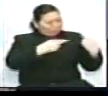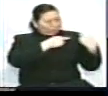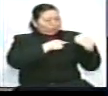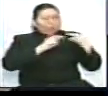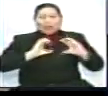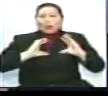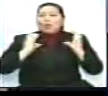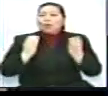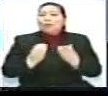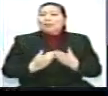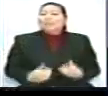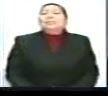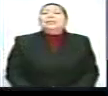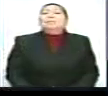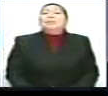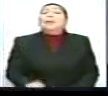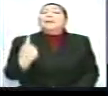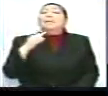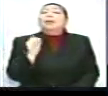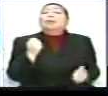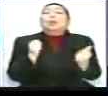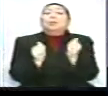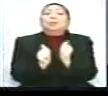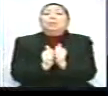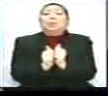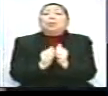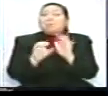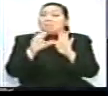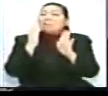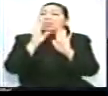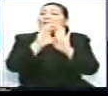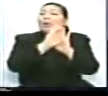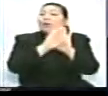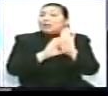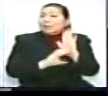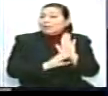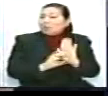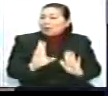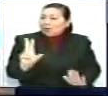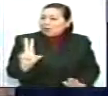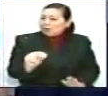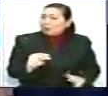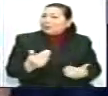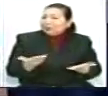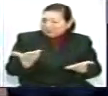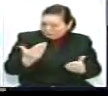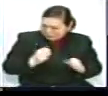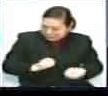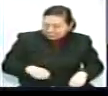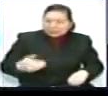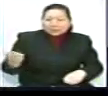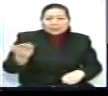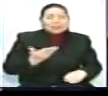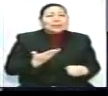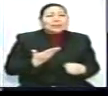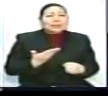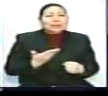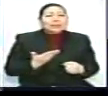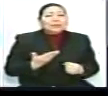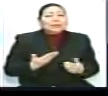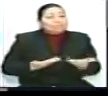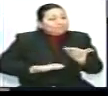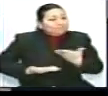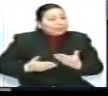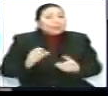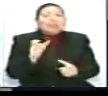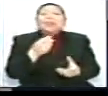como tampoco de nuestro inflexible apego a la Constitución. Nos corresponde estar a la altura de las